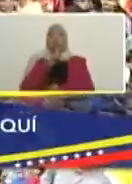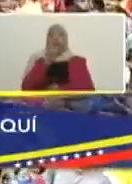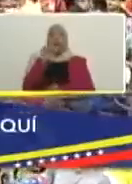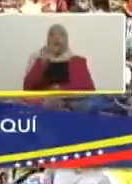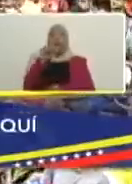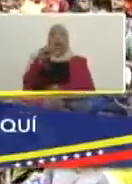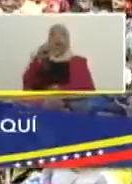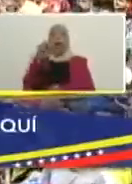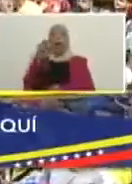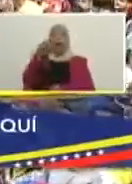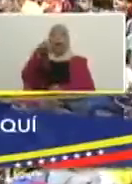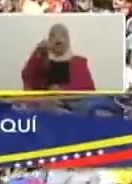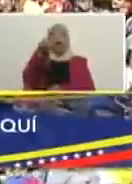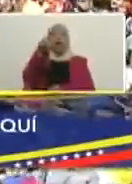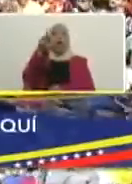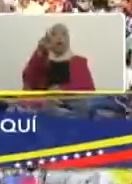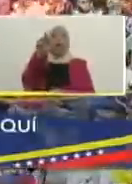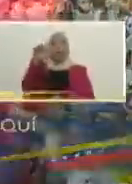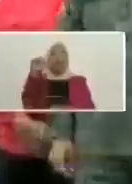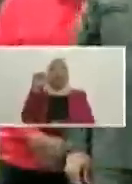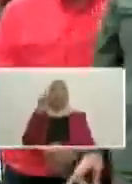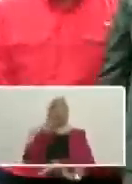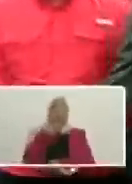¡Al trote!